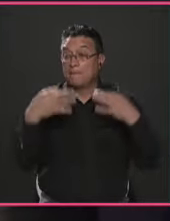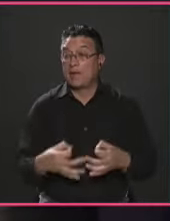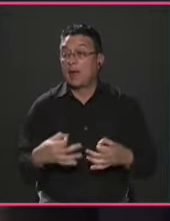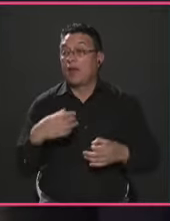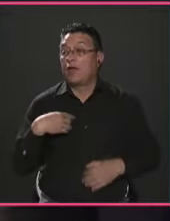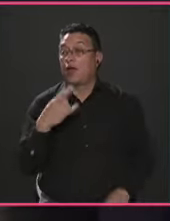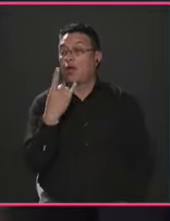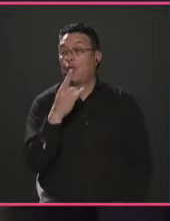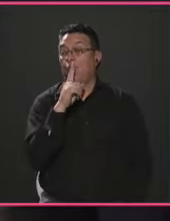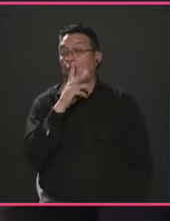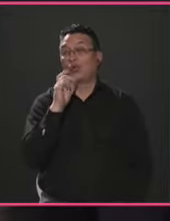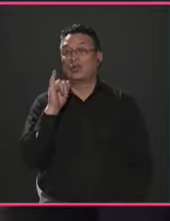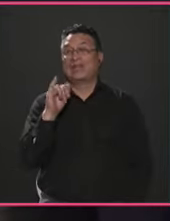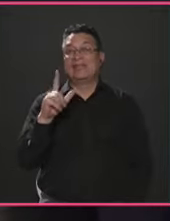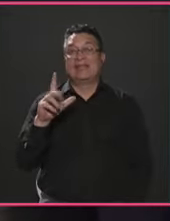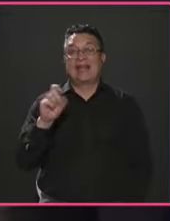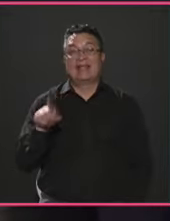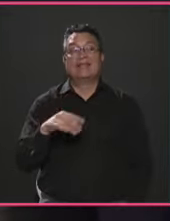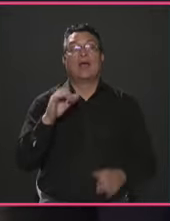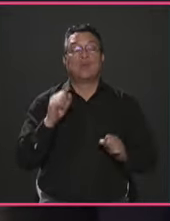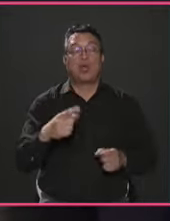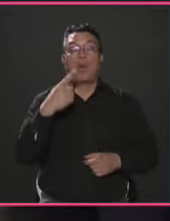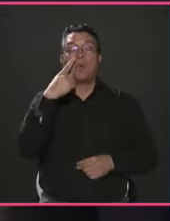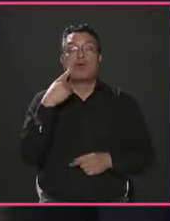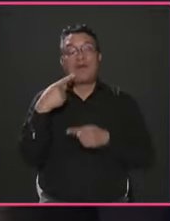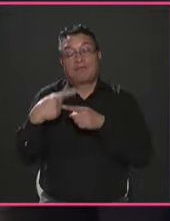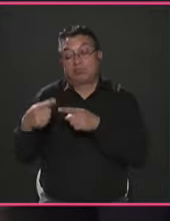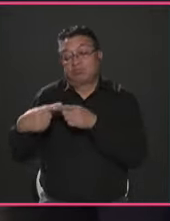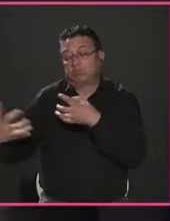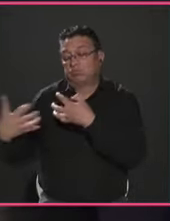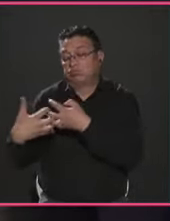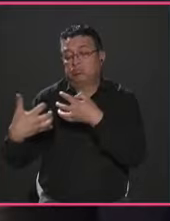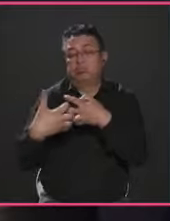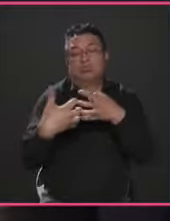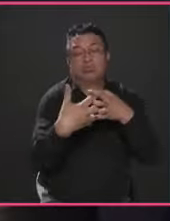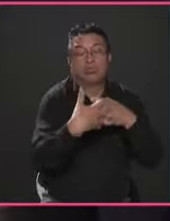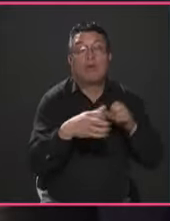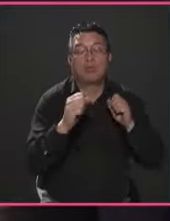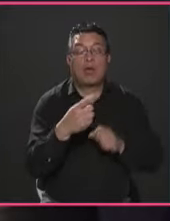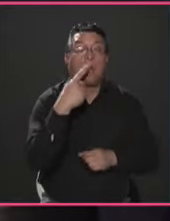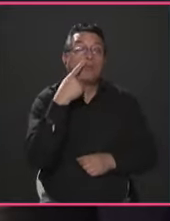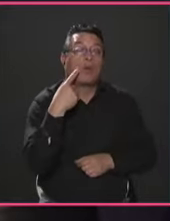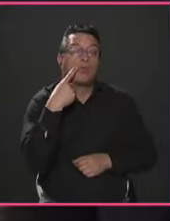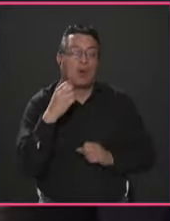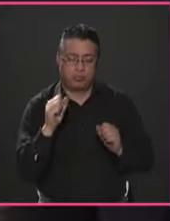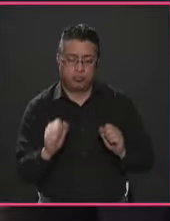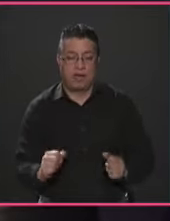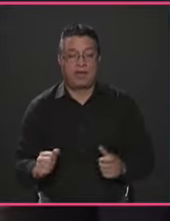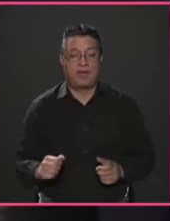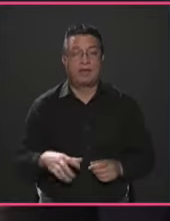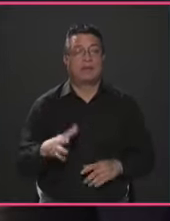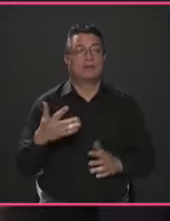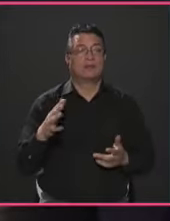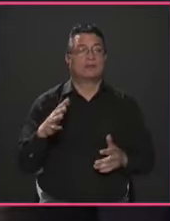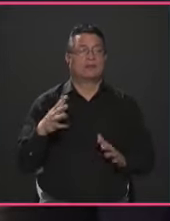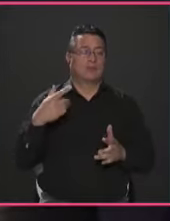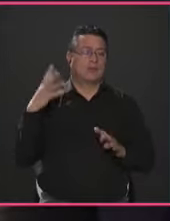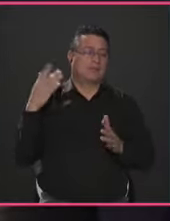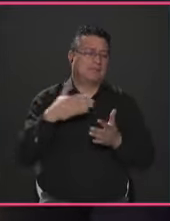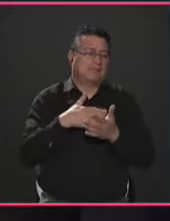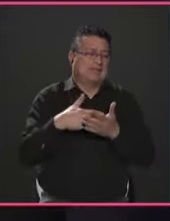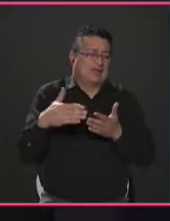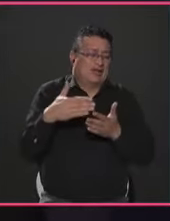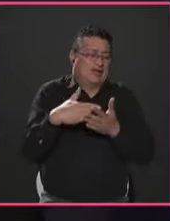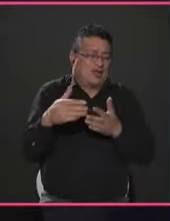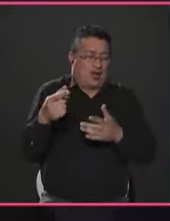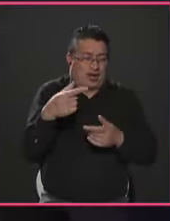son útiles deberíamos probar todas las combinaciones de las bacterias Esto hace miles millones de experimentos y